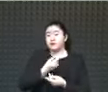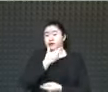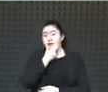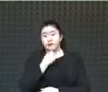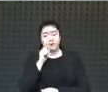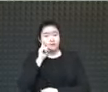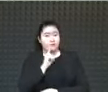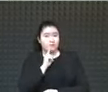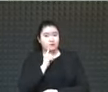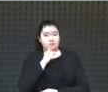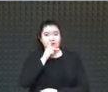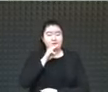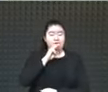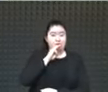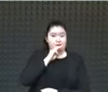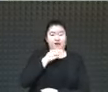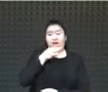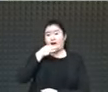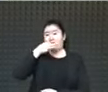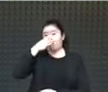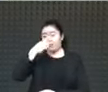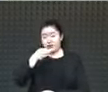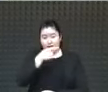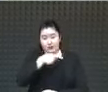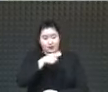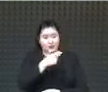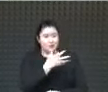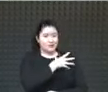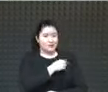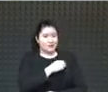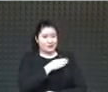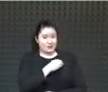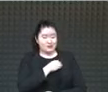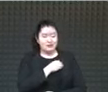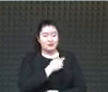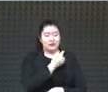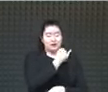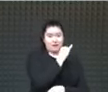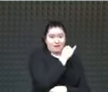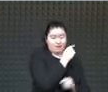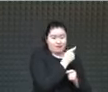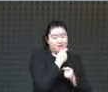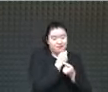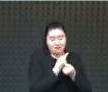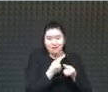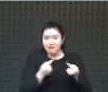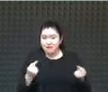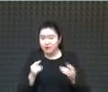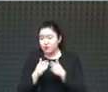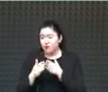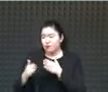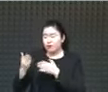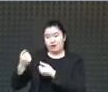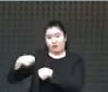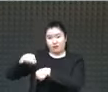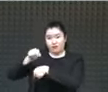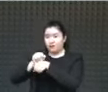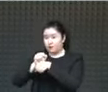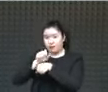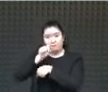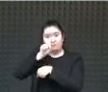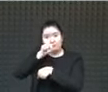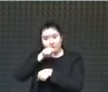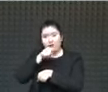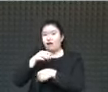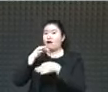y padres de familia que tienen sus hijos en educación básica, desde preescolar a secundaria, de este